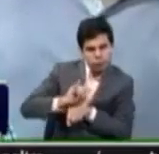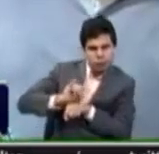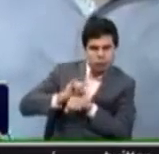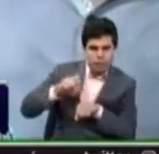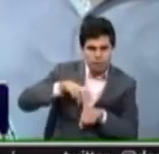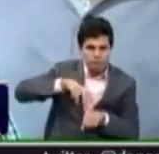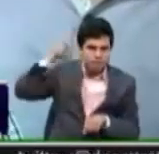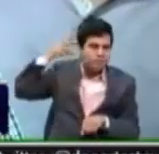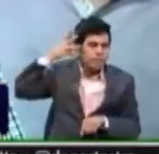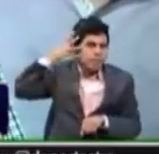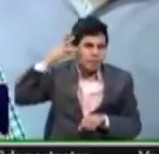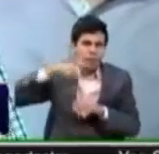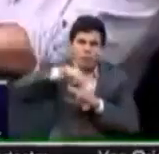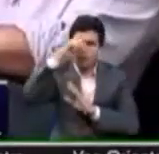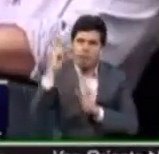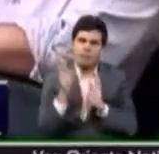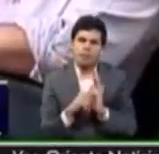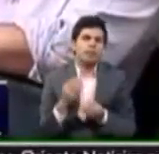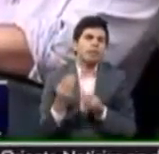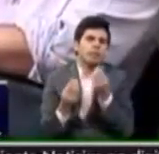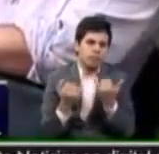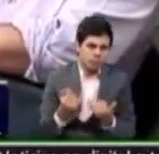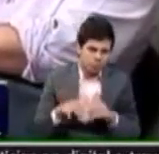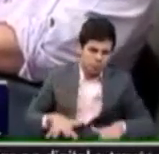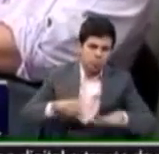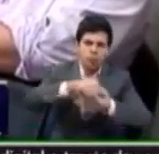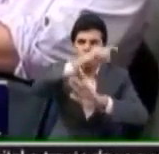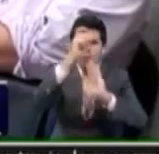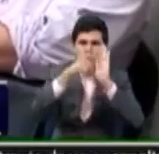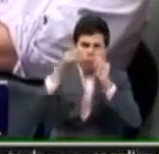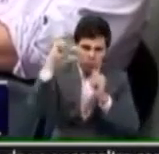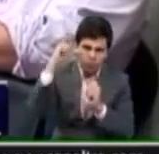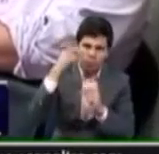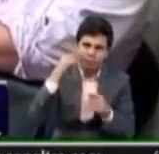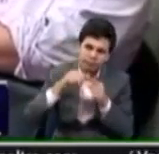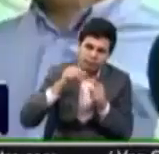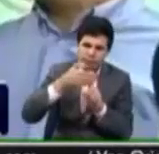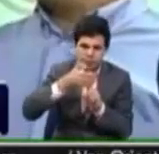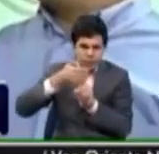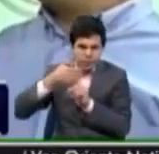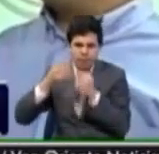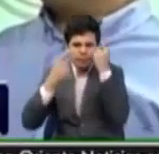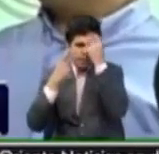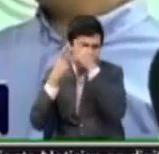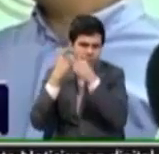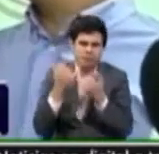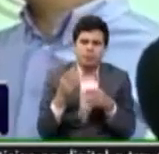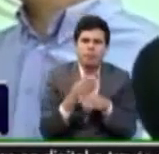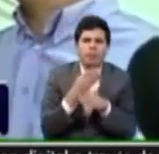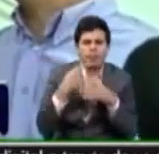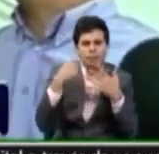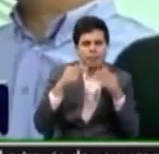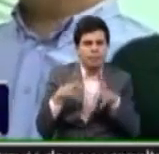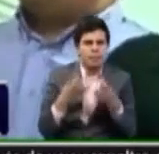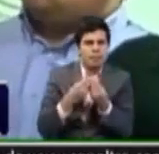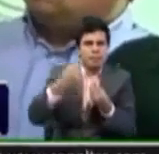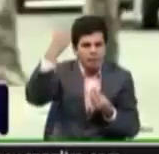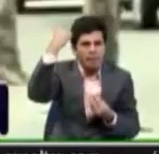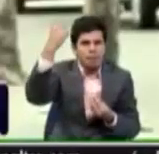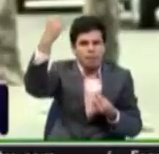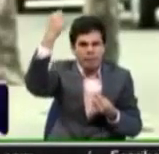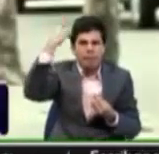Norte de Santander, que sea aquí la capital del Norte de Santander el epicentro, para que se analice la situación actual que tienen los sindicalistas,